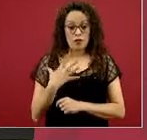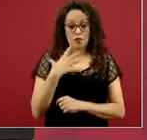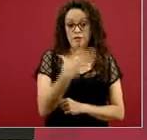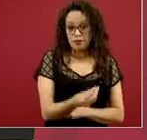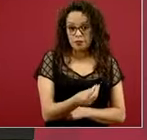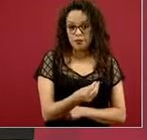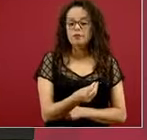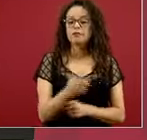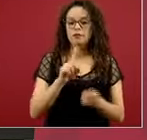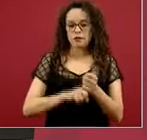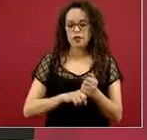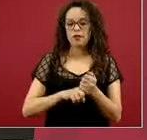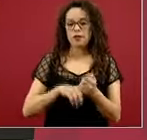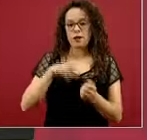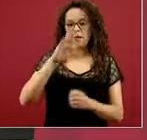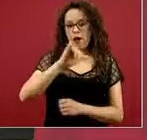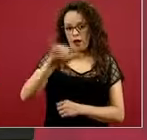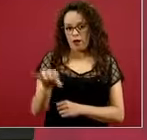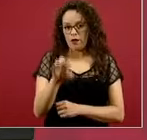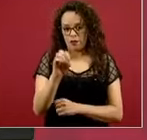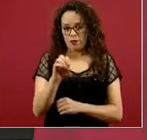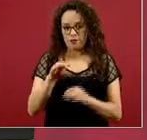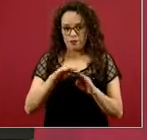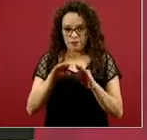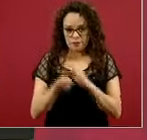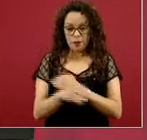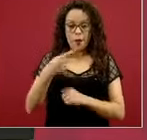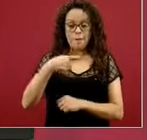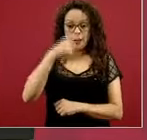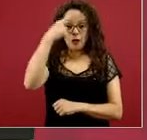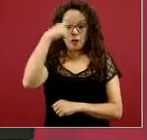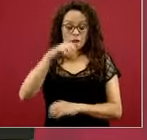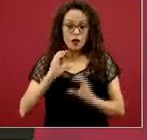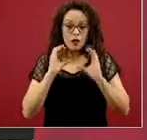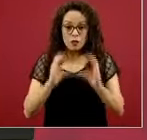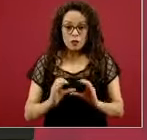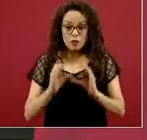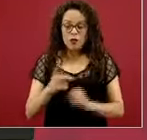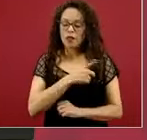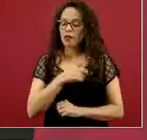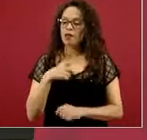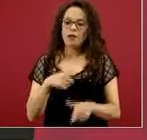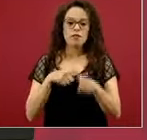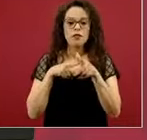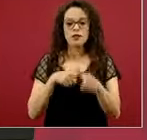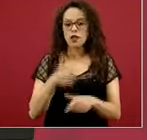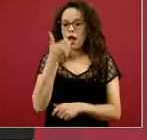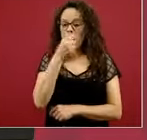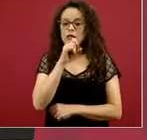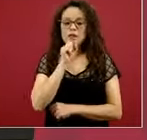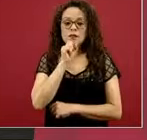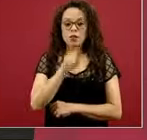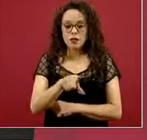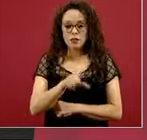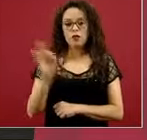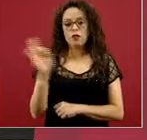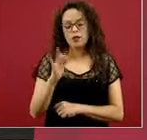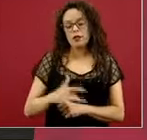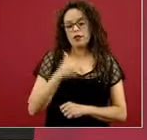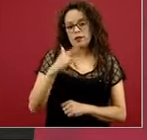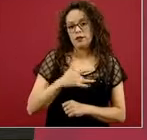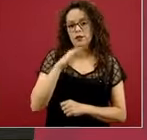muy baja. Sin embargo, por sentido de precaución, se ha mantenido la misma medida que se tiene para el inicio de síntomas en los